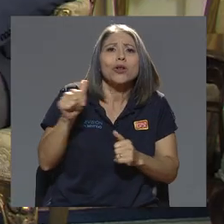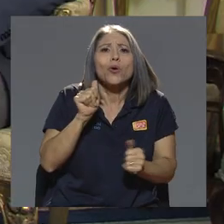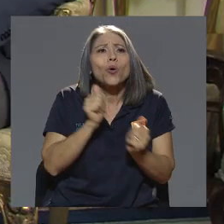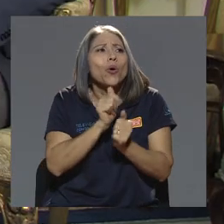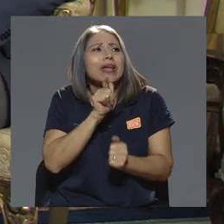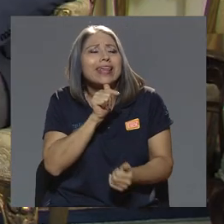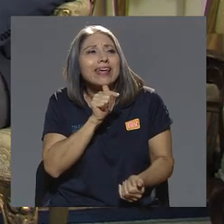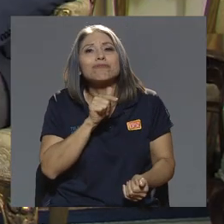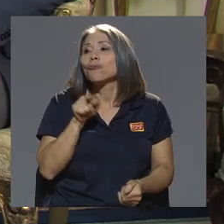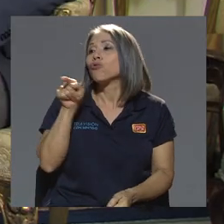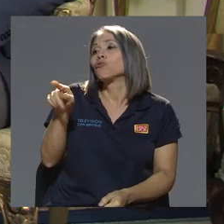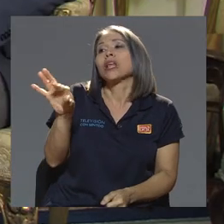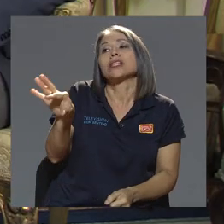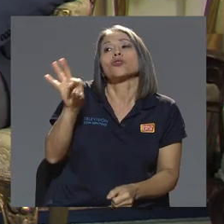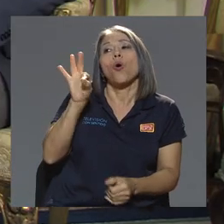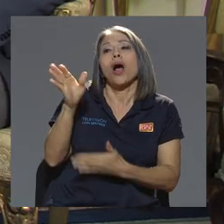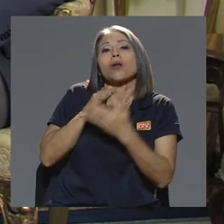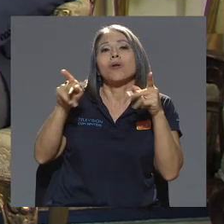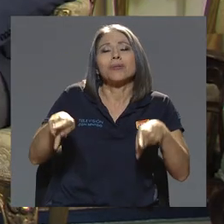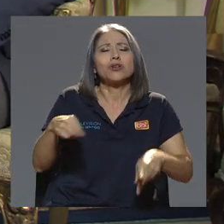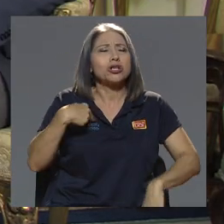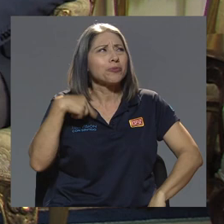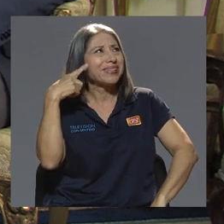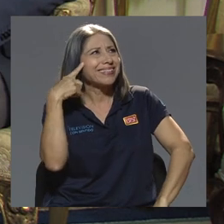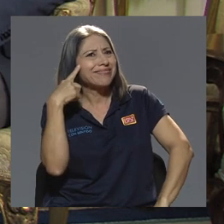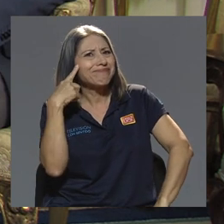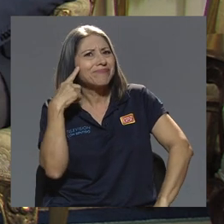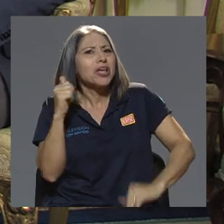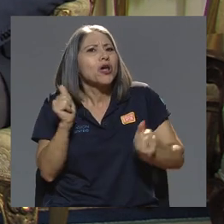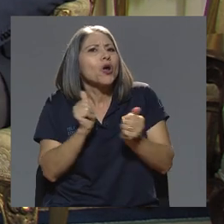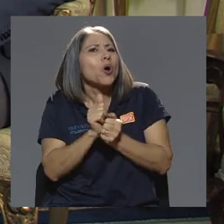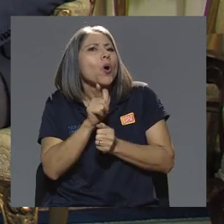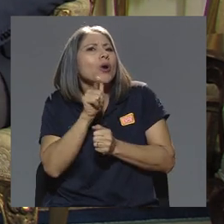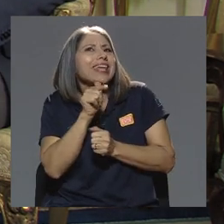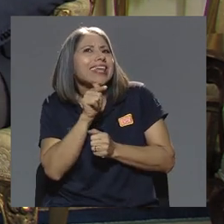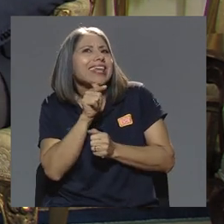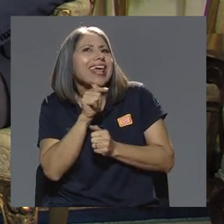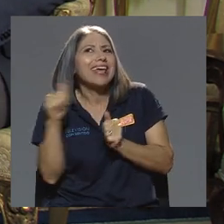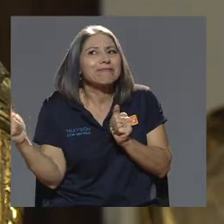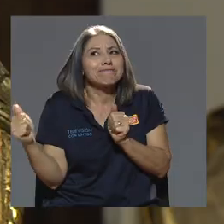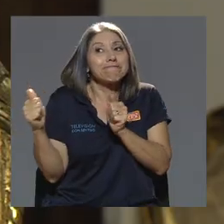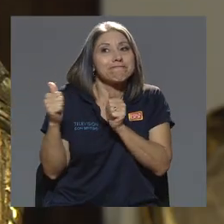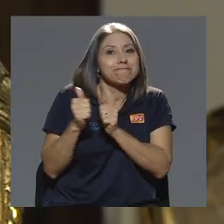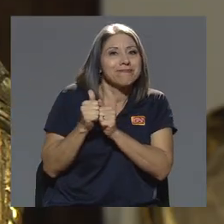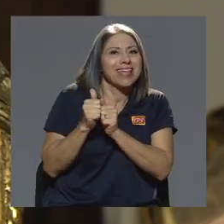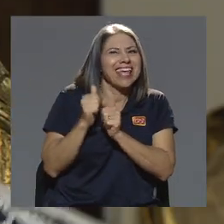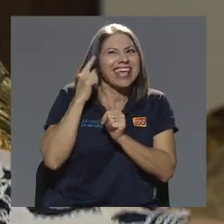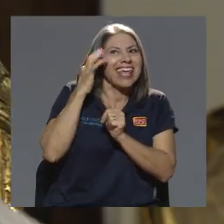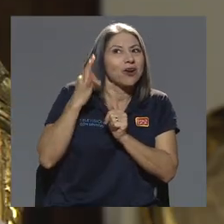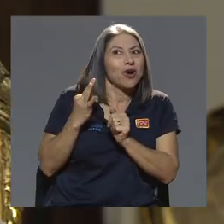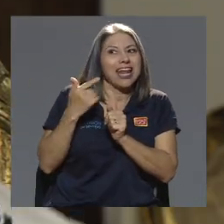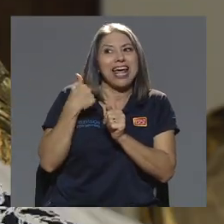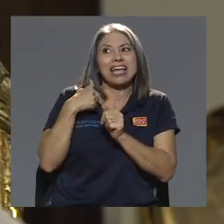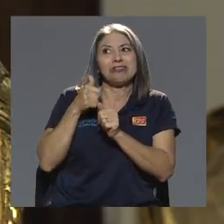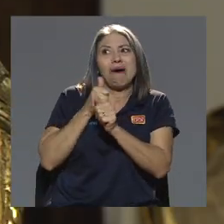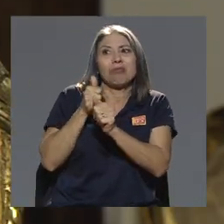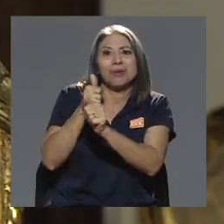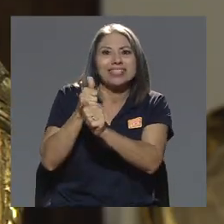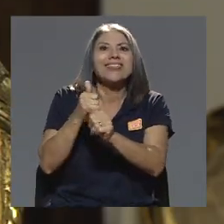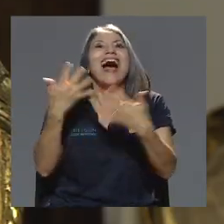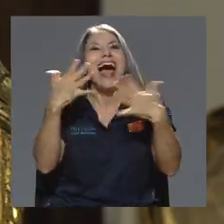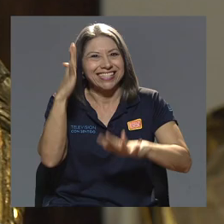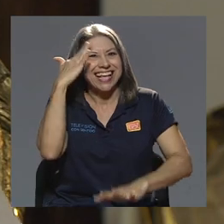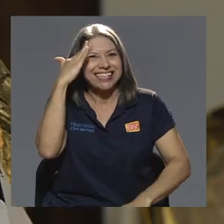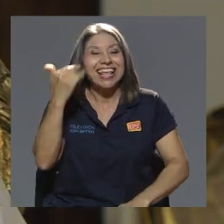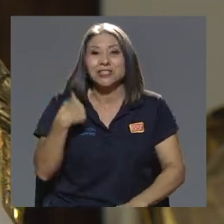Y dije, ¿con quién puedo ir que no vaya a creer que lo ando persiguiendo? Ya sé, le voy a decir a Rafael